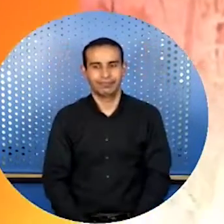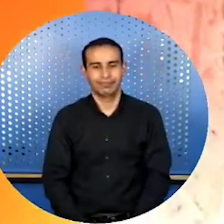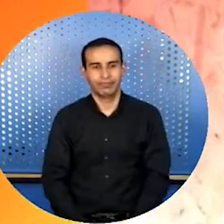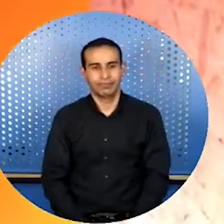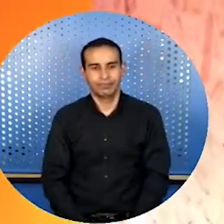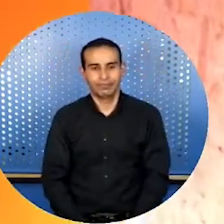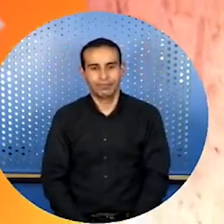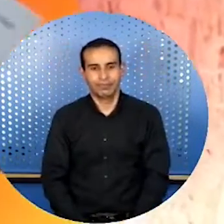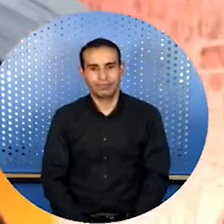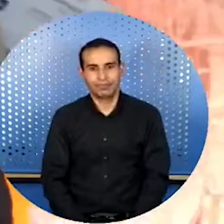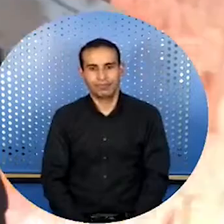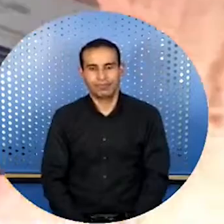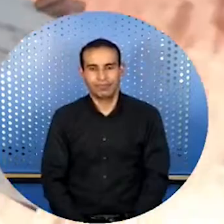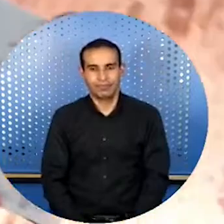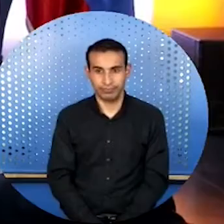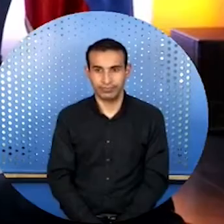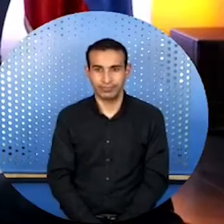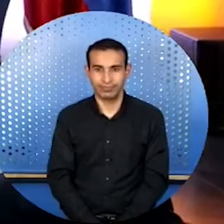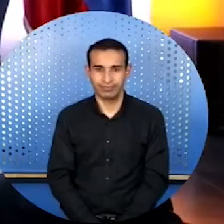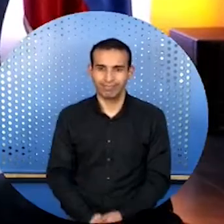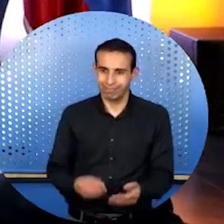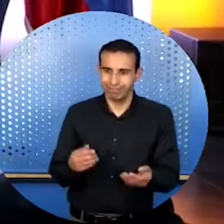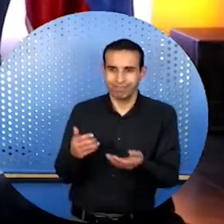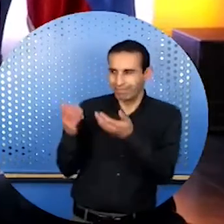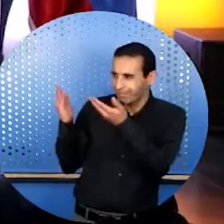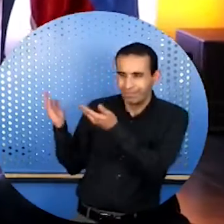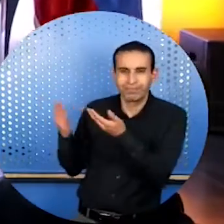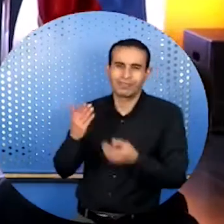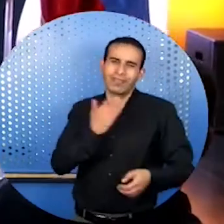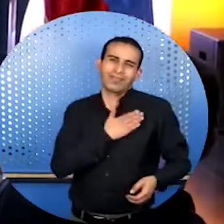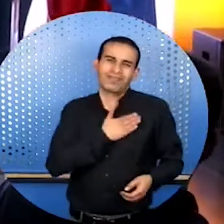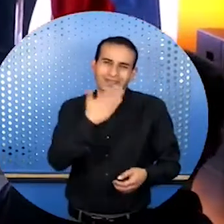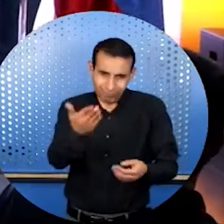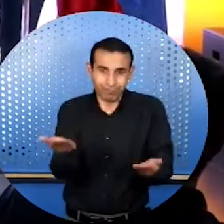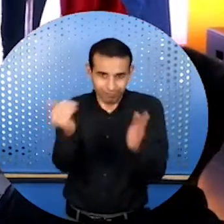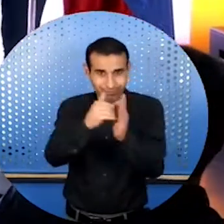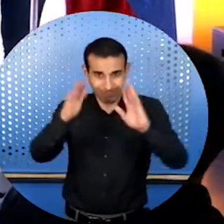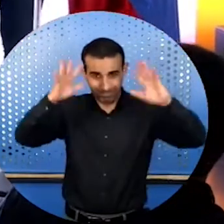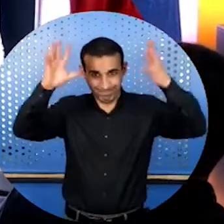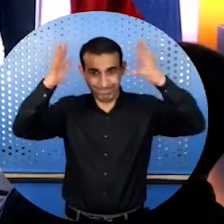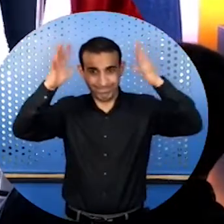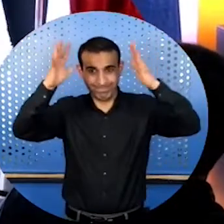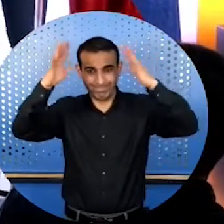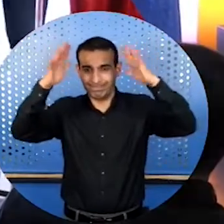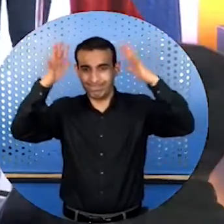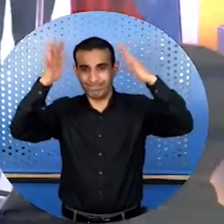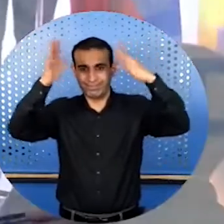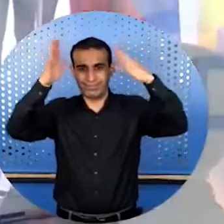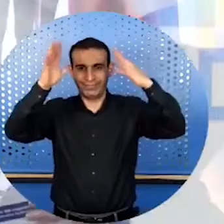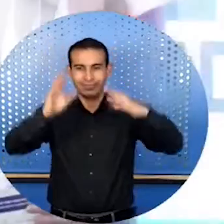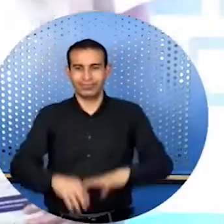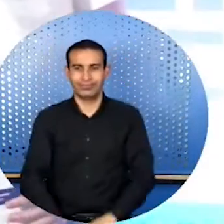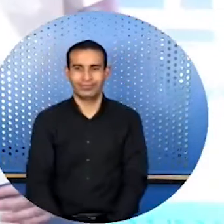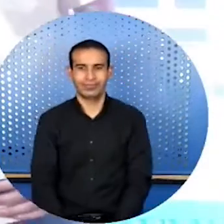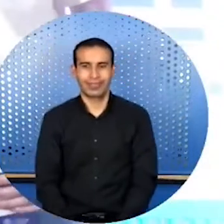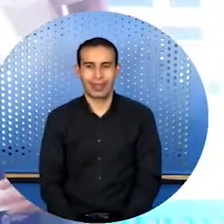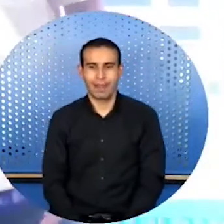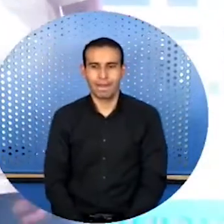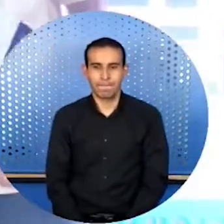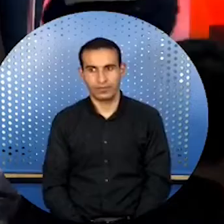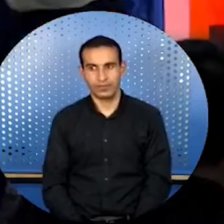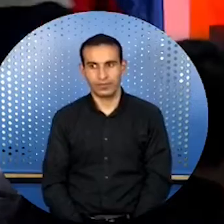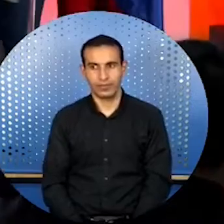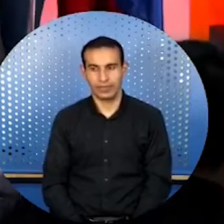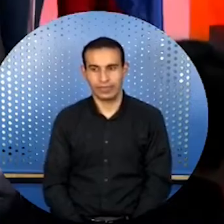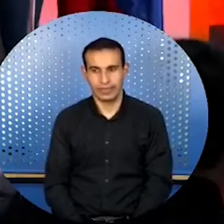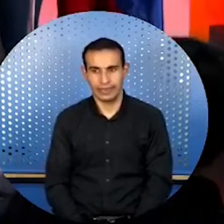de contenidos de Santiago Gamboa y el segundo lugar, propuesta de SEEKR del equipo Los Mejores